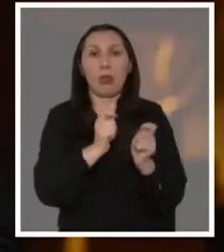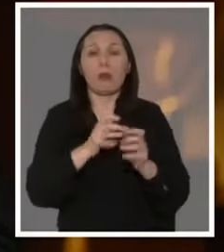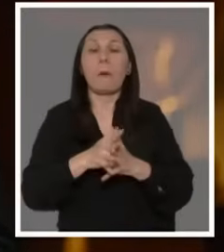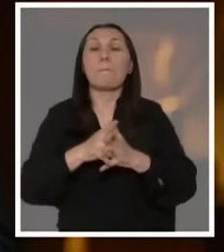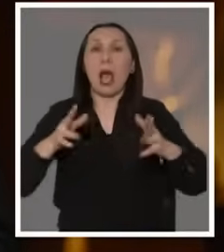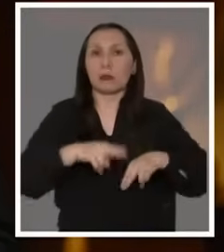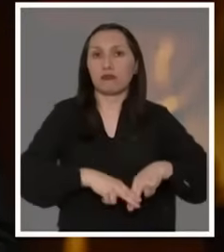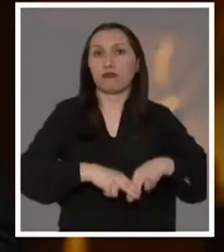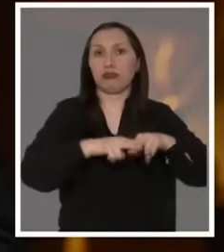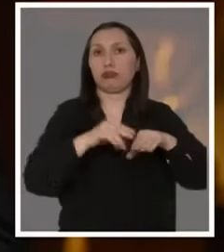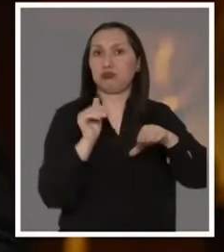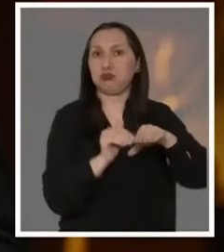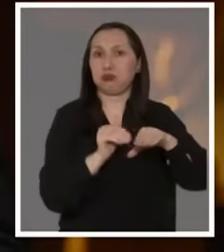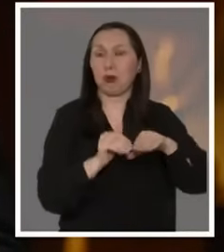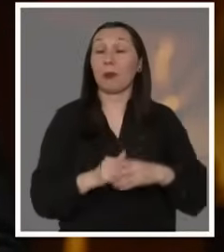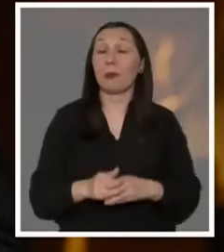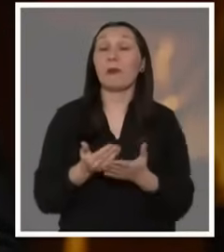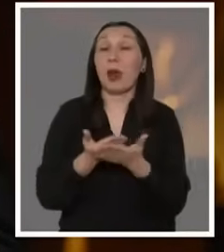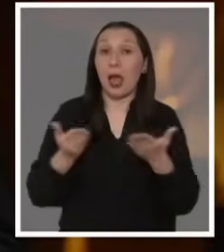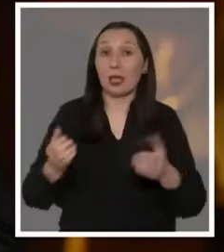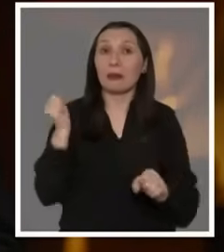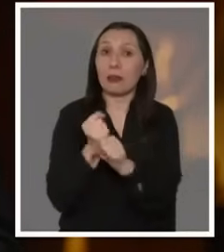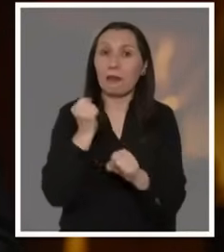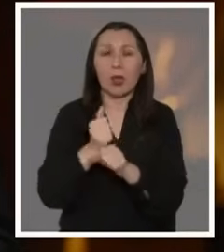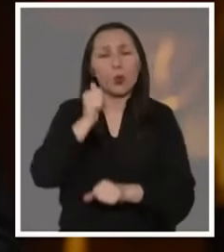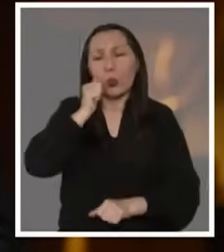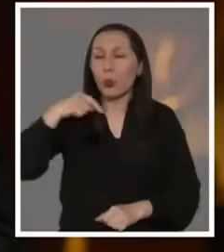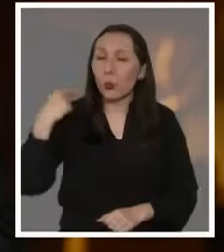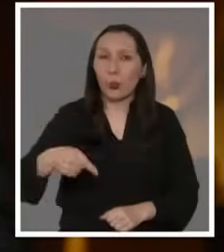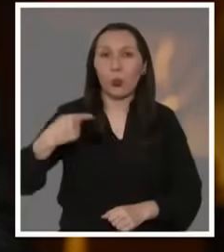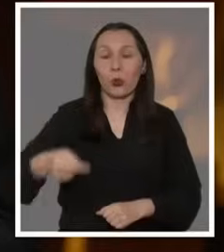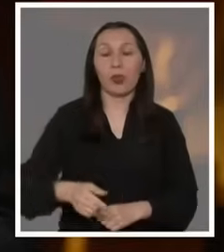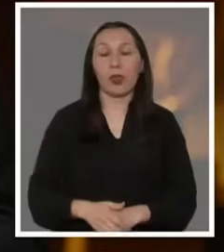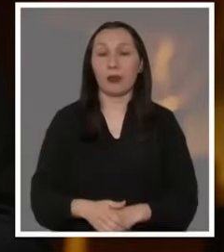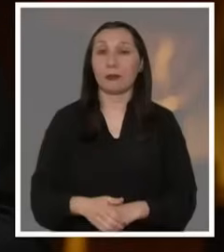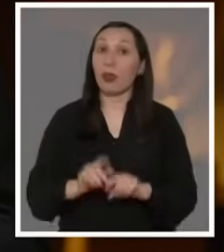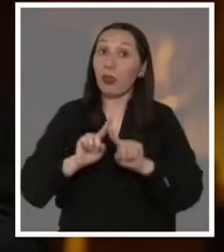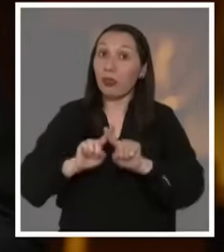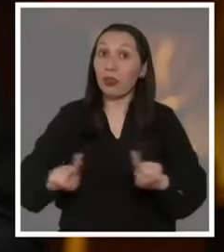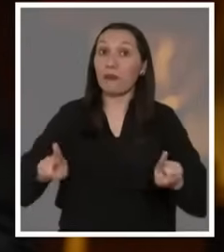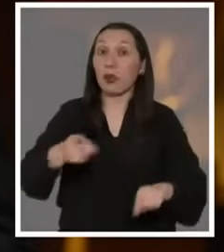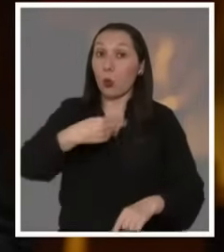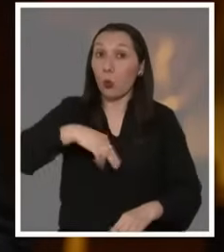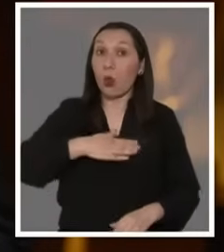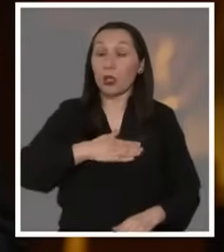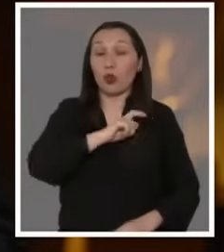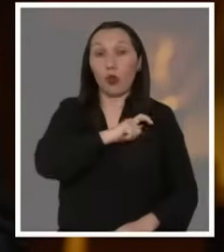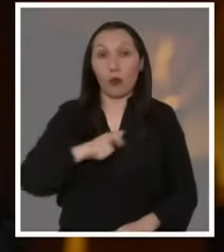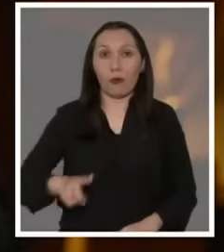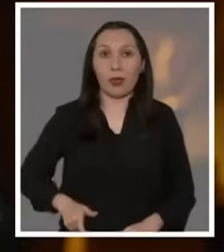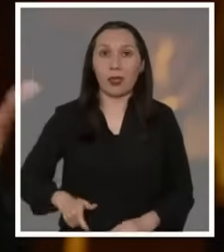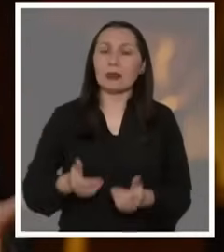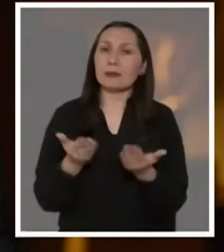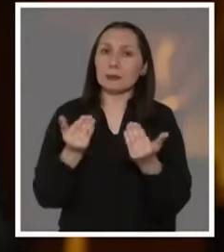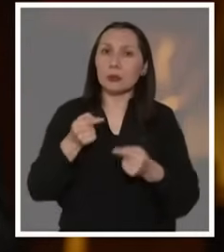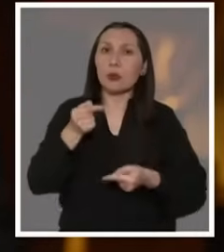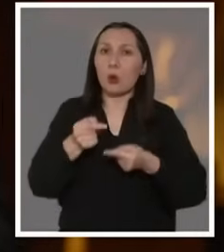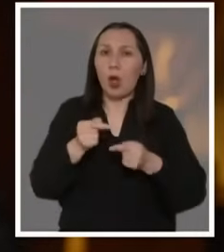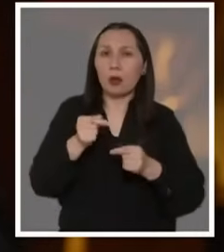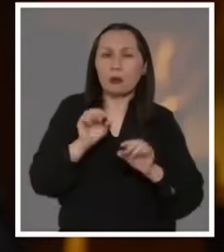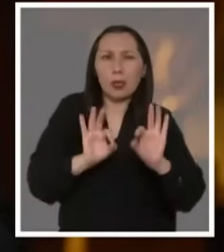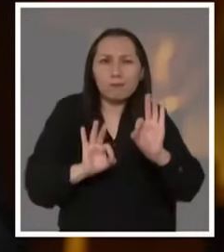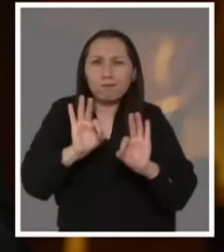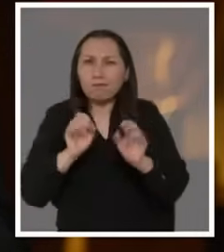ahorro. Para eso estamos trabajando día a día. Y lo que distingue a nuestro gobierno es que el necesario proceso de